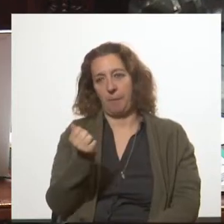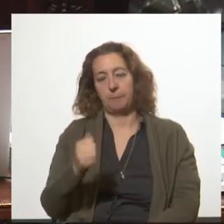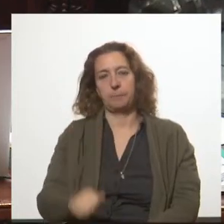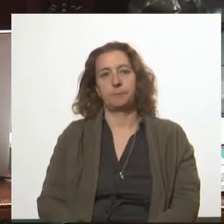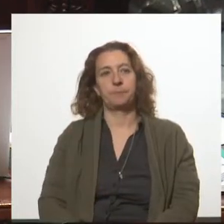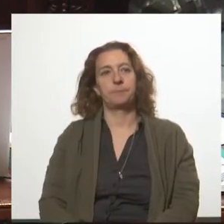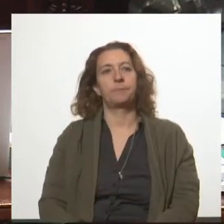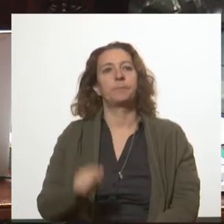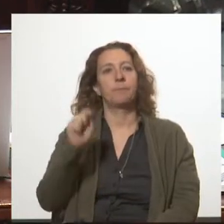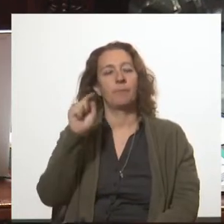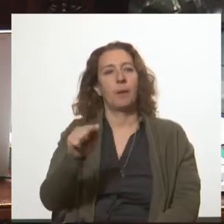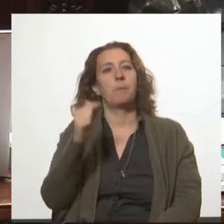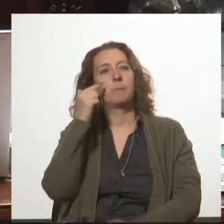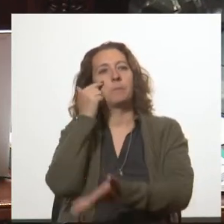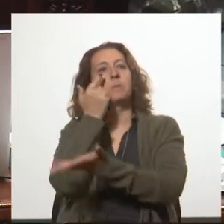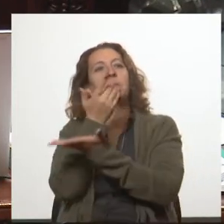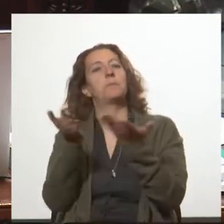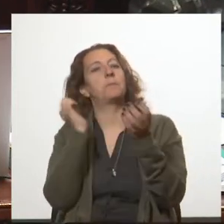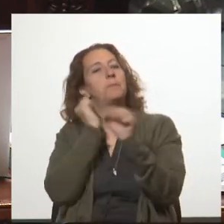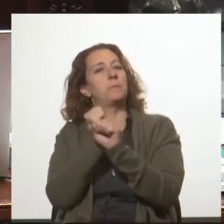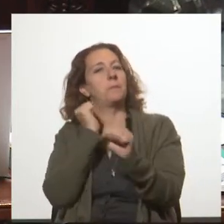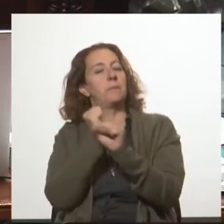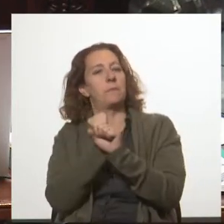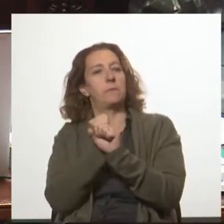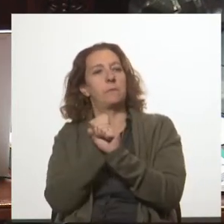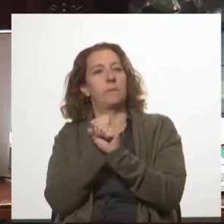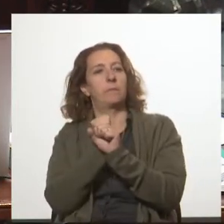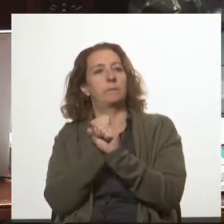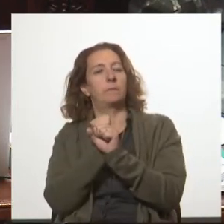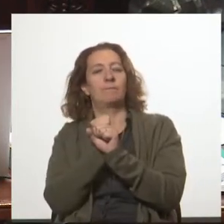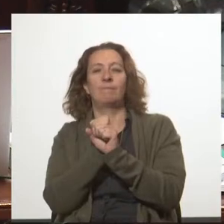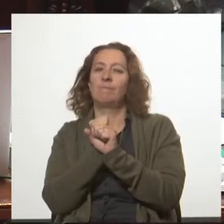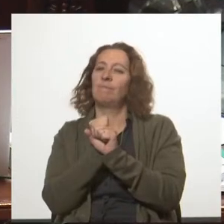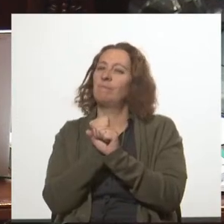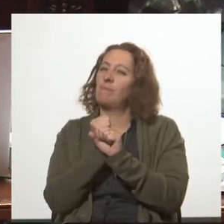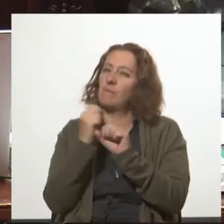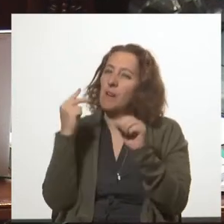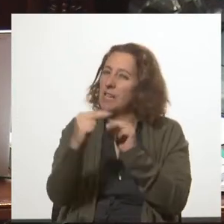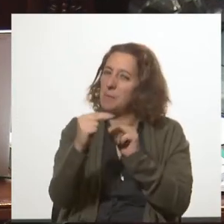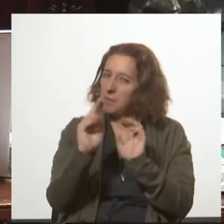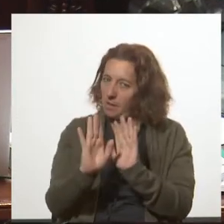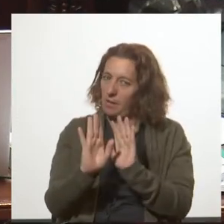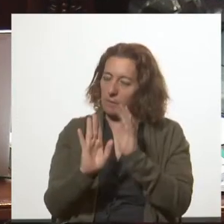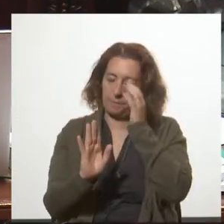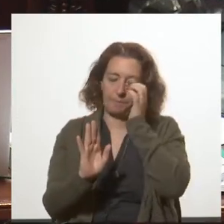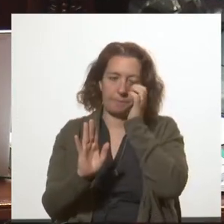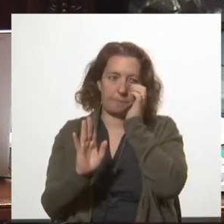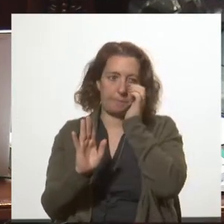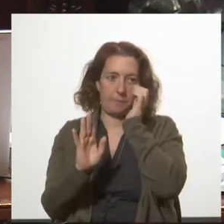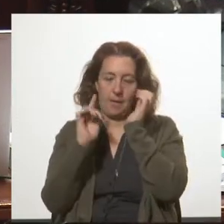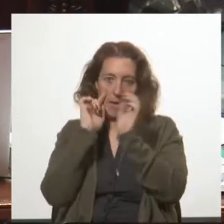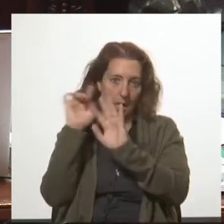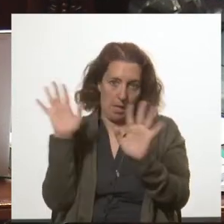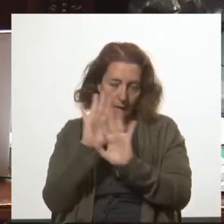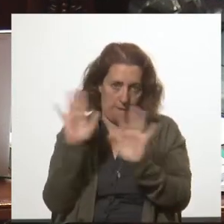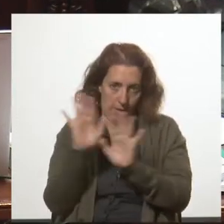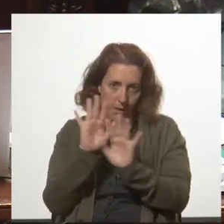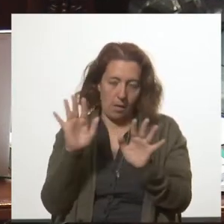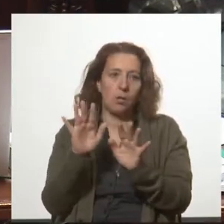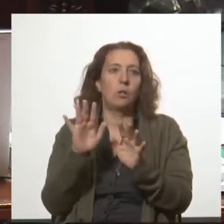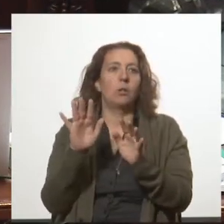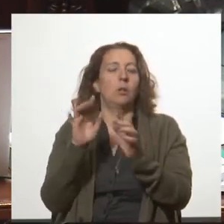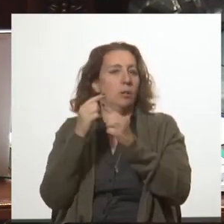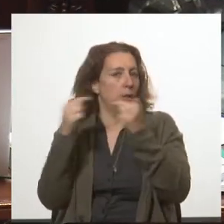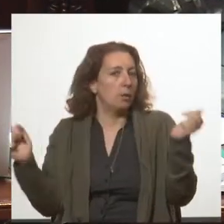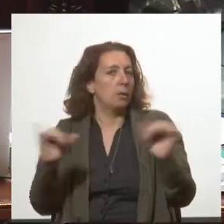determina llevar adelante un trabajo de alcance limitado que no tiene absolutamente nada que ver con los objetos que